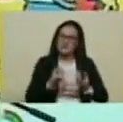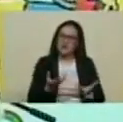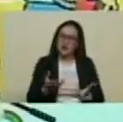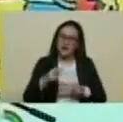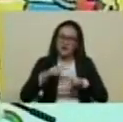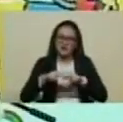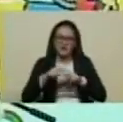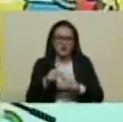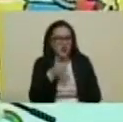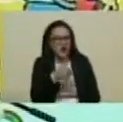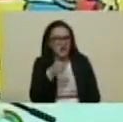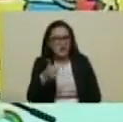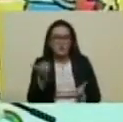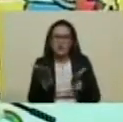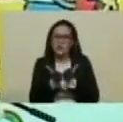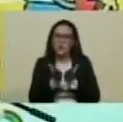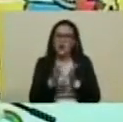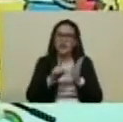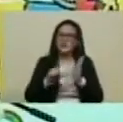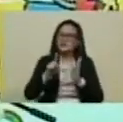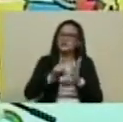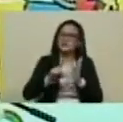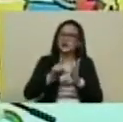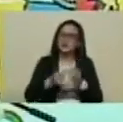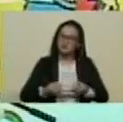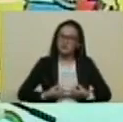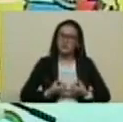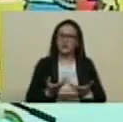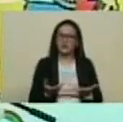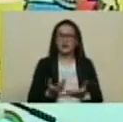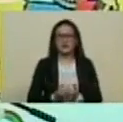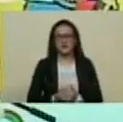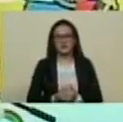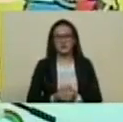escuela, en cada liceo, combinado con